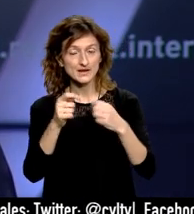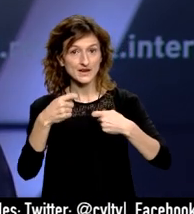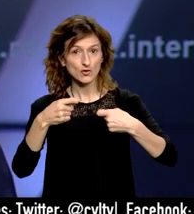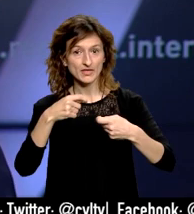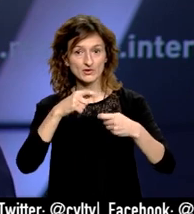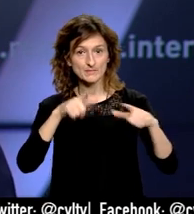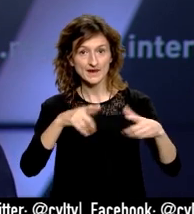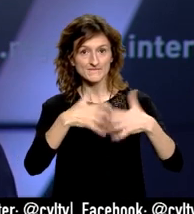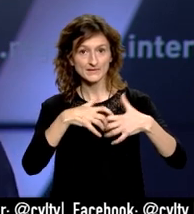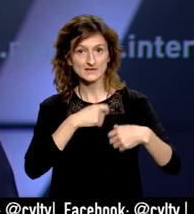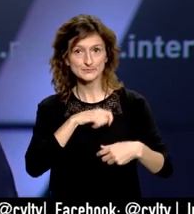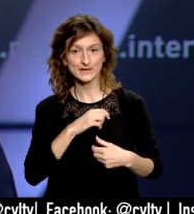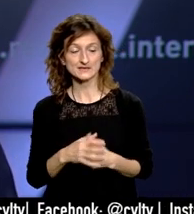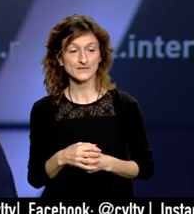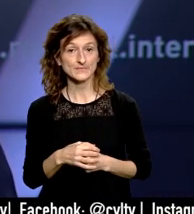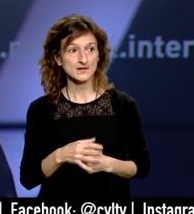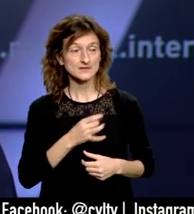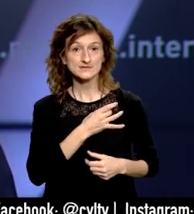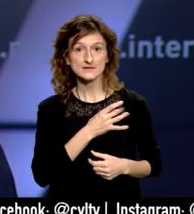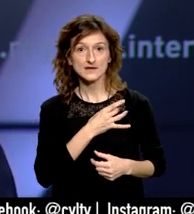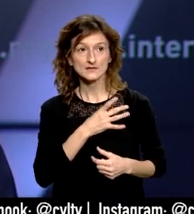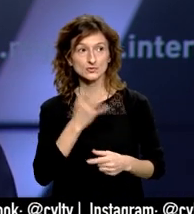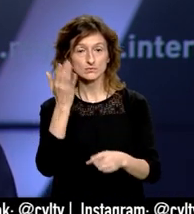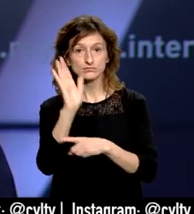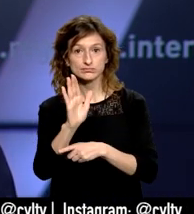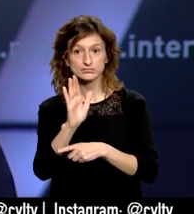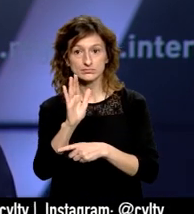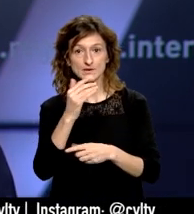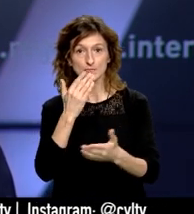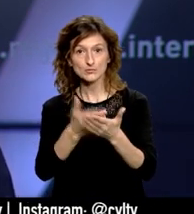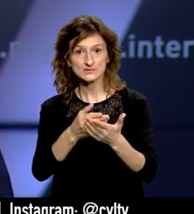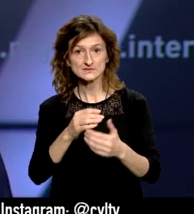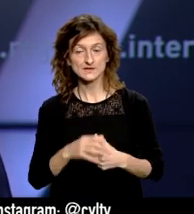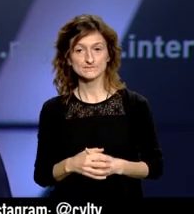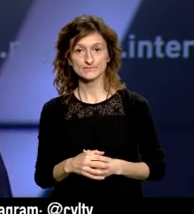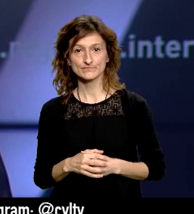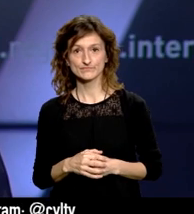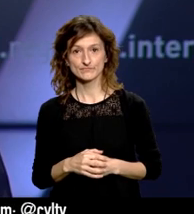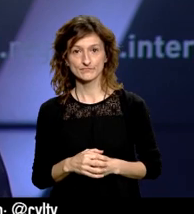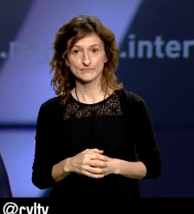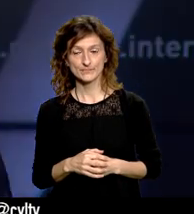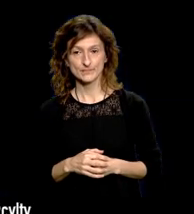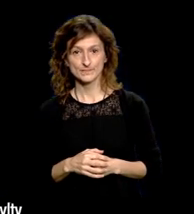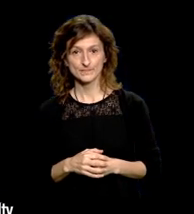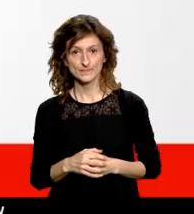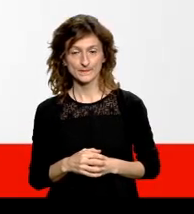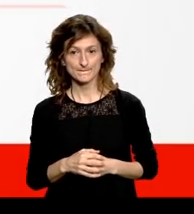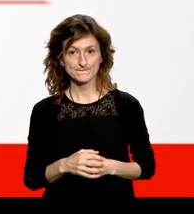negociaciones para las plantas españolas. Los sindicatos han presentado su contrapropuesta.